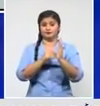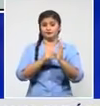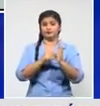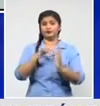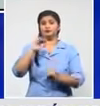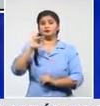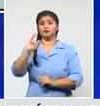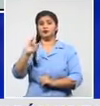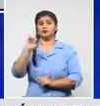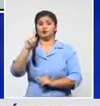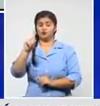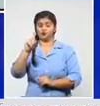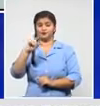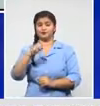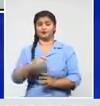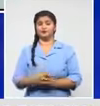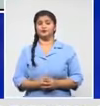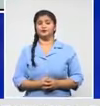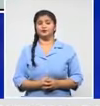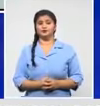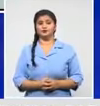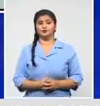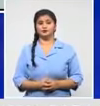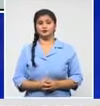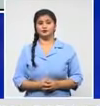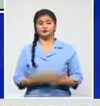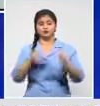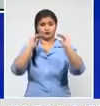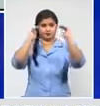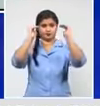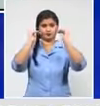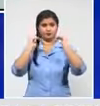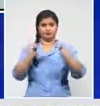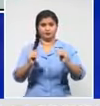28.071 por millón de habitantes. Y España, que era el